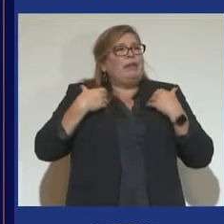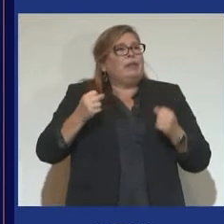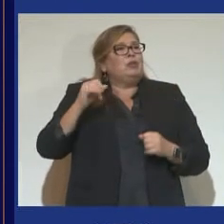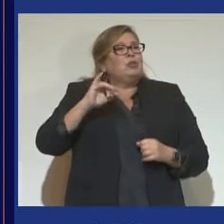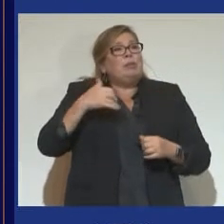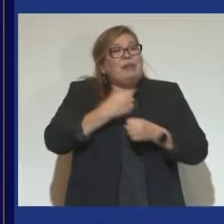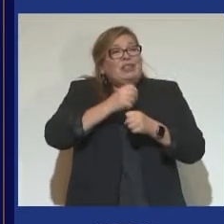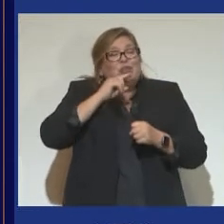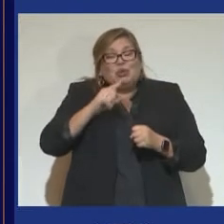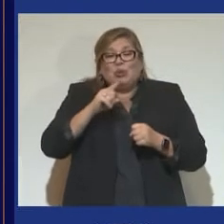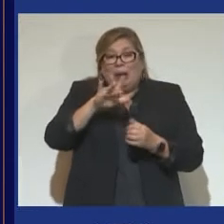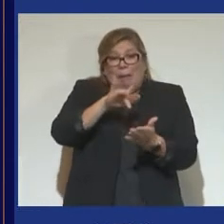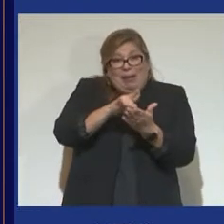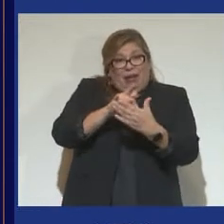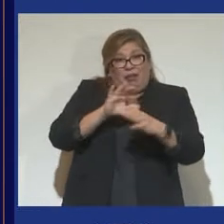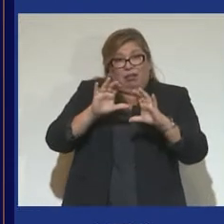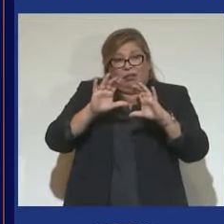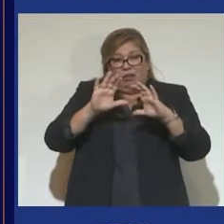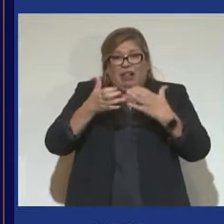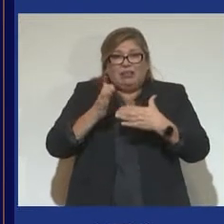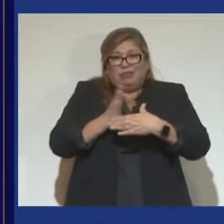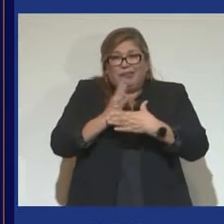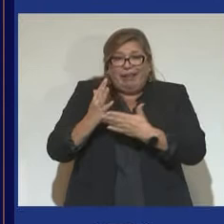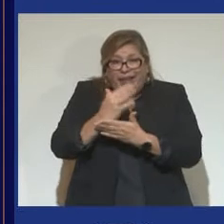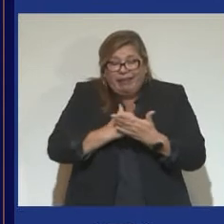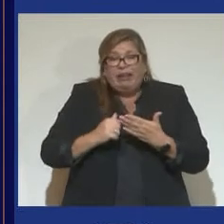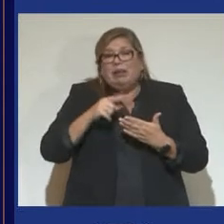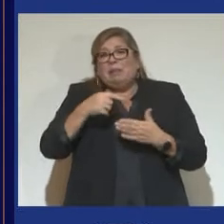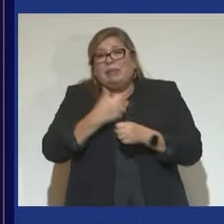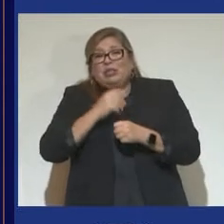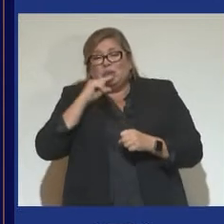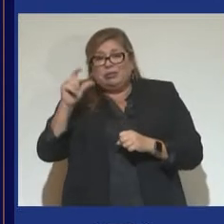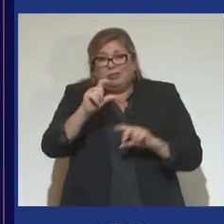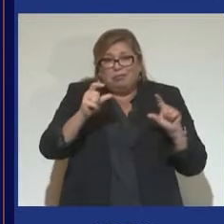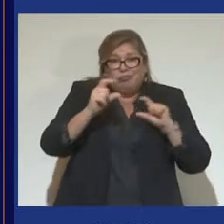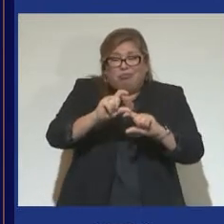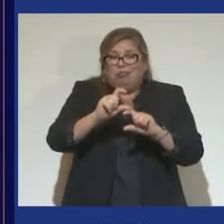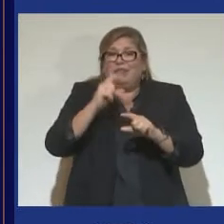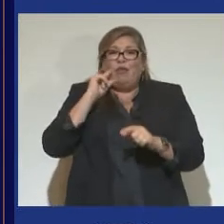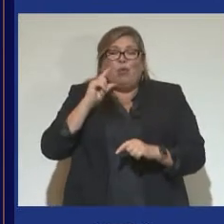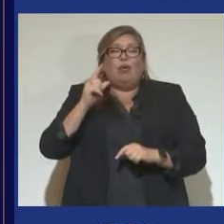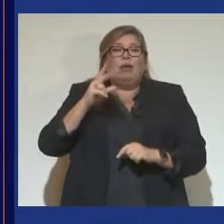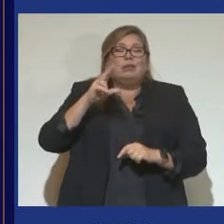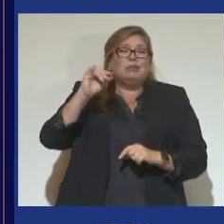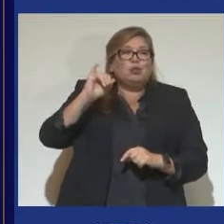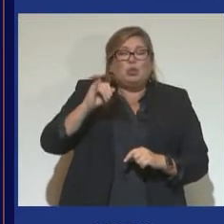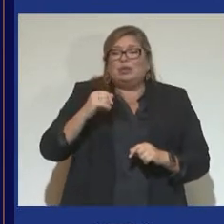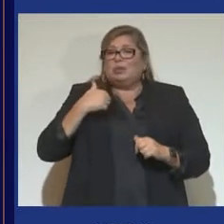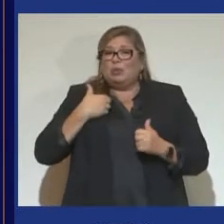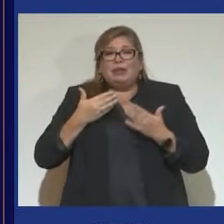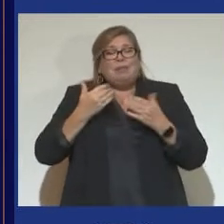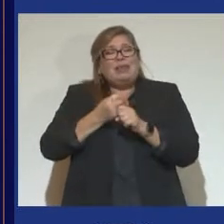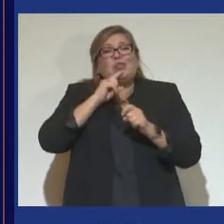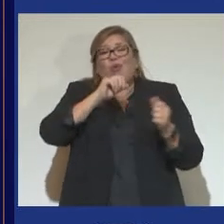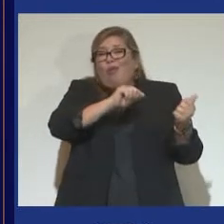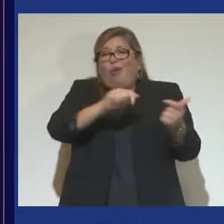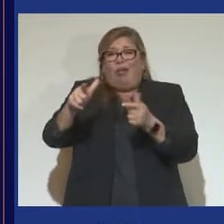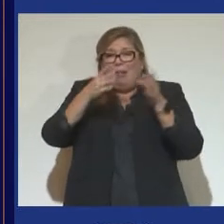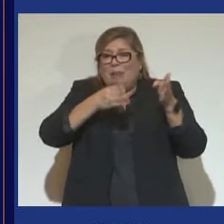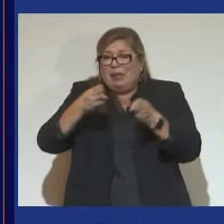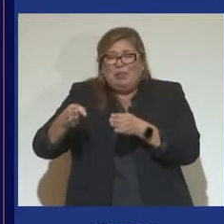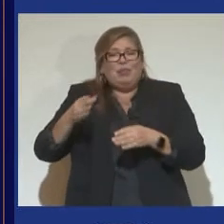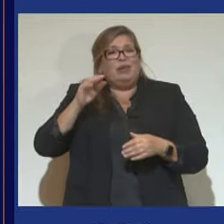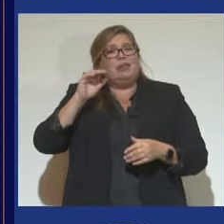los eeuu nadie hace esto a apoyar subsidios para opción pública damos elegibilidad a todos